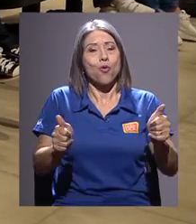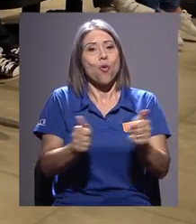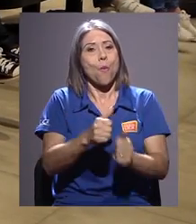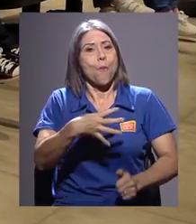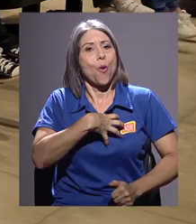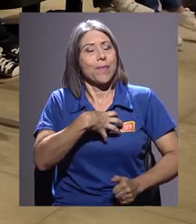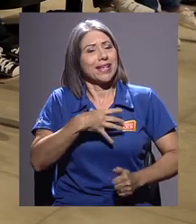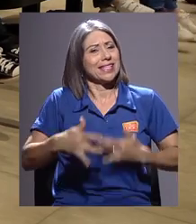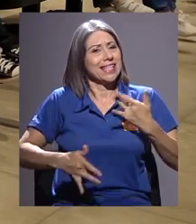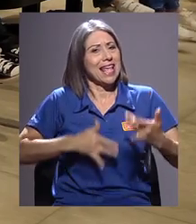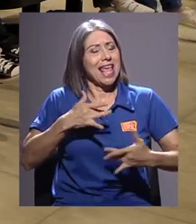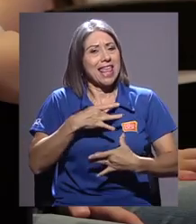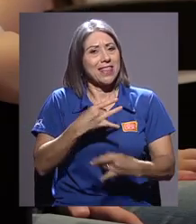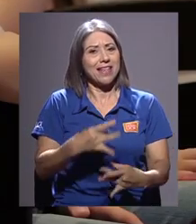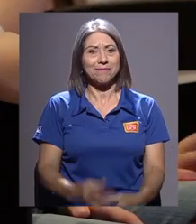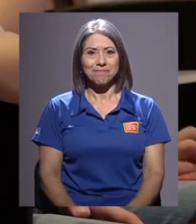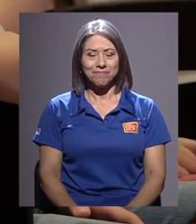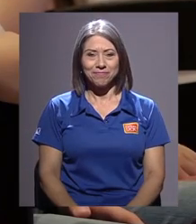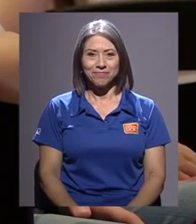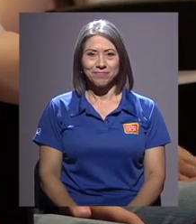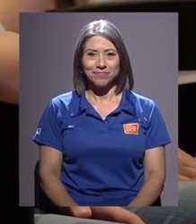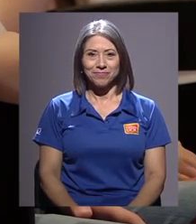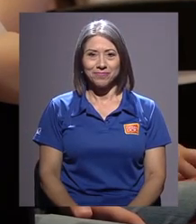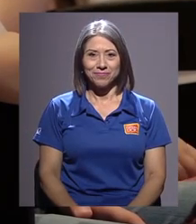sus propias inquietudes e intereses.